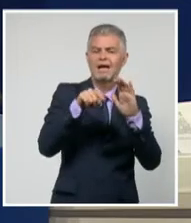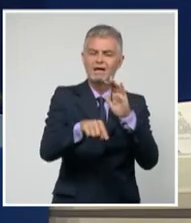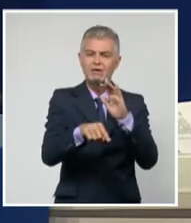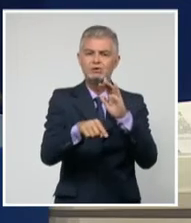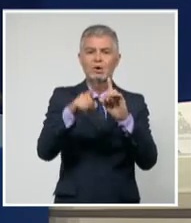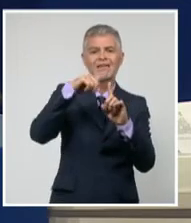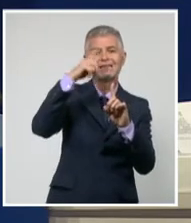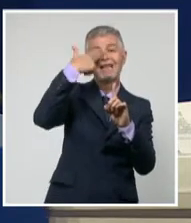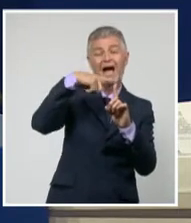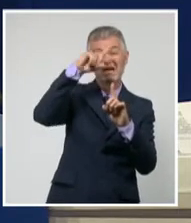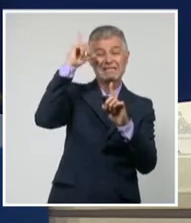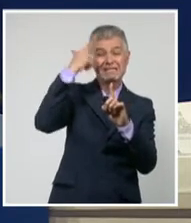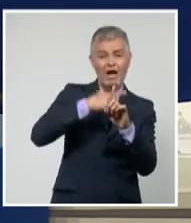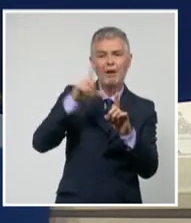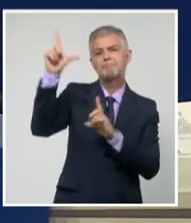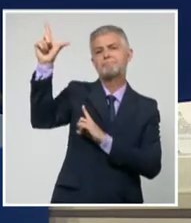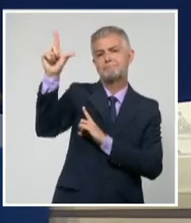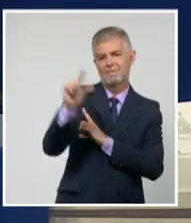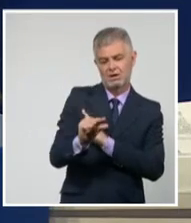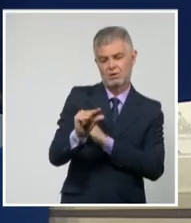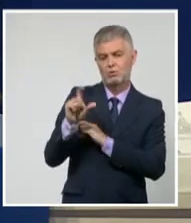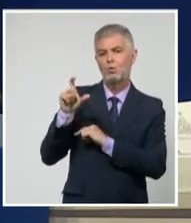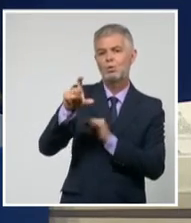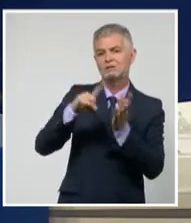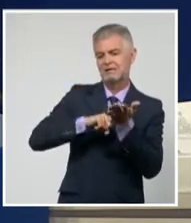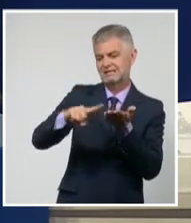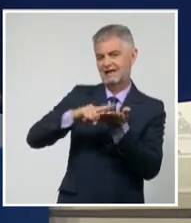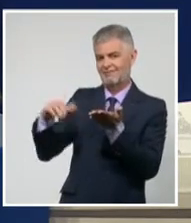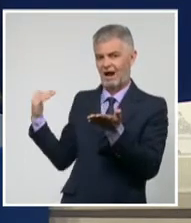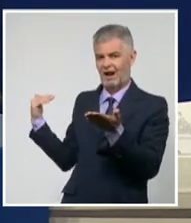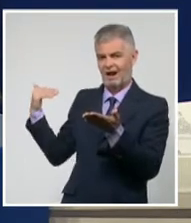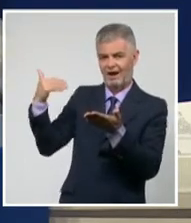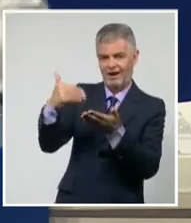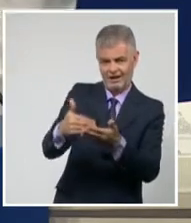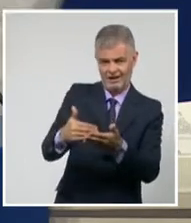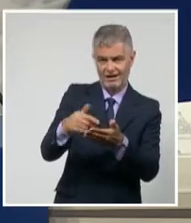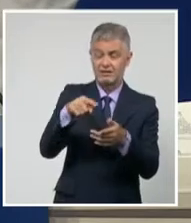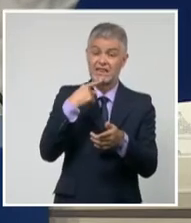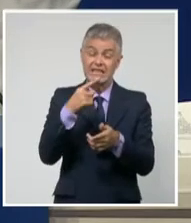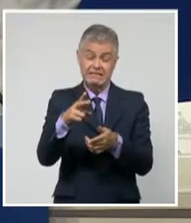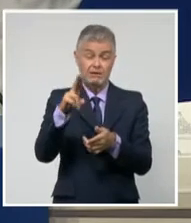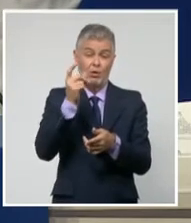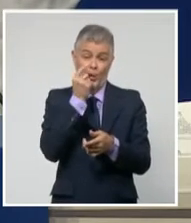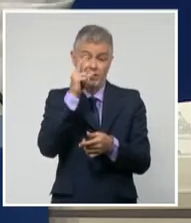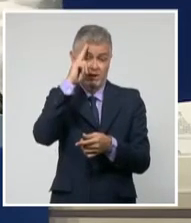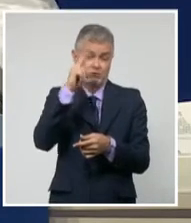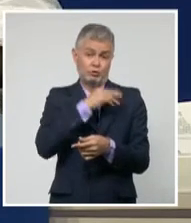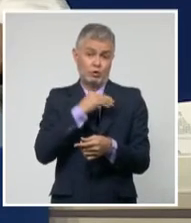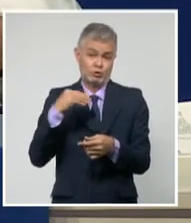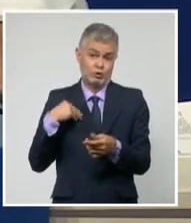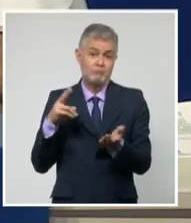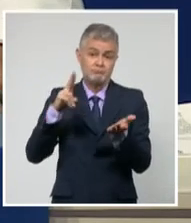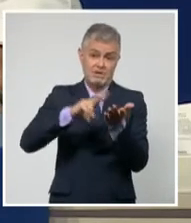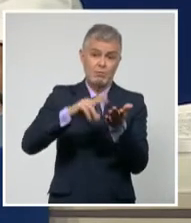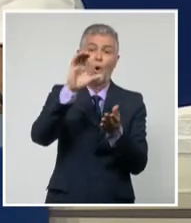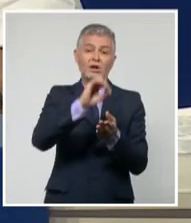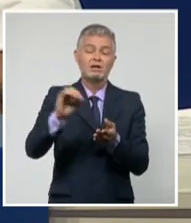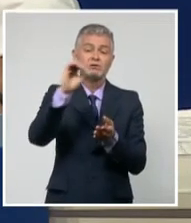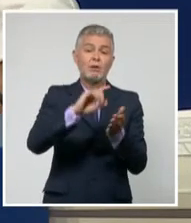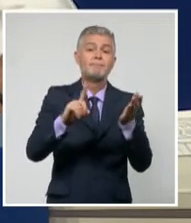las últimas semanas. O sea, destacaron él y la doctora Carissa Tien, la directora de la